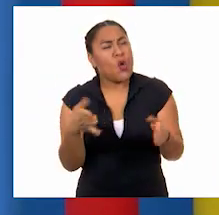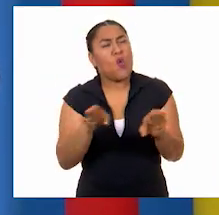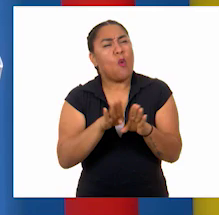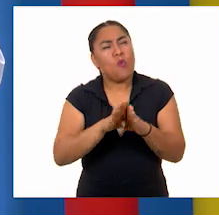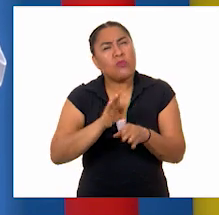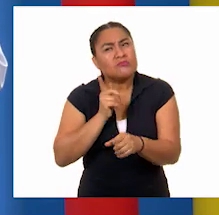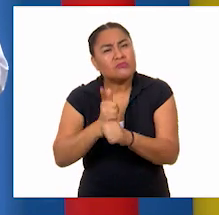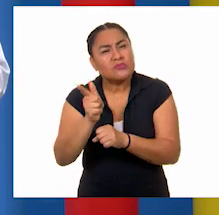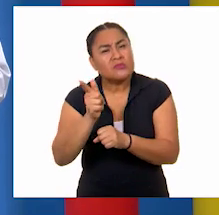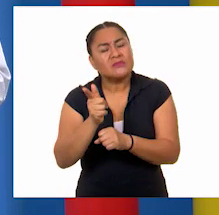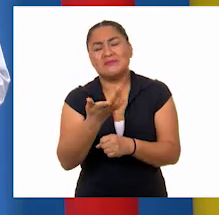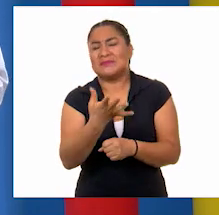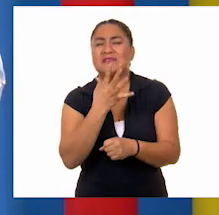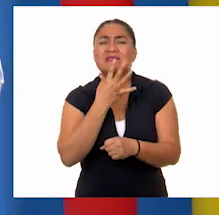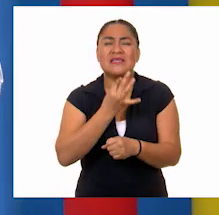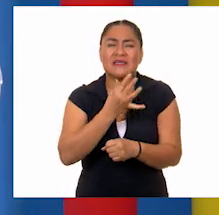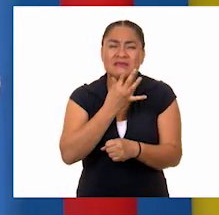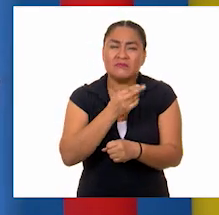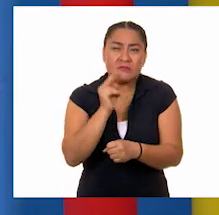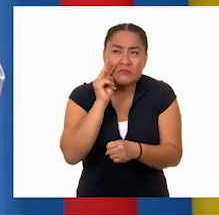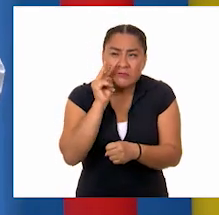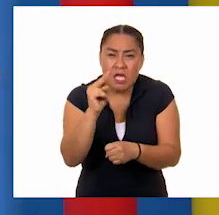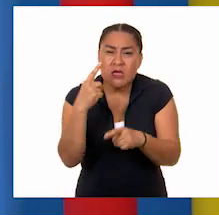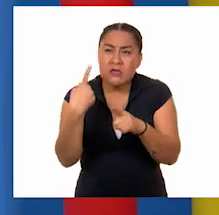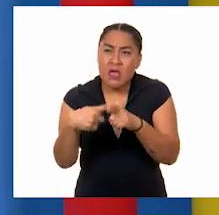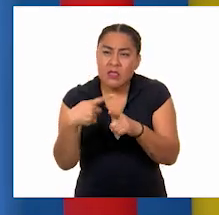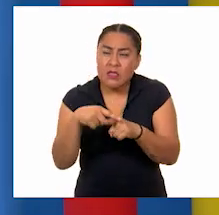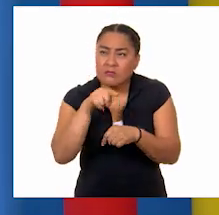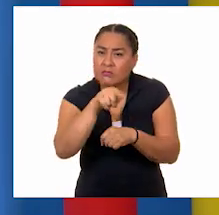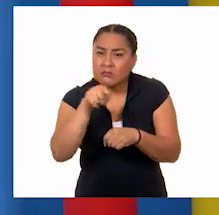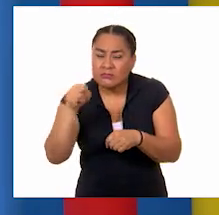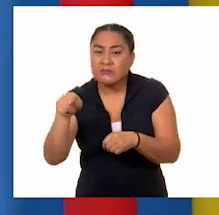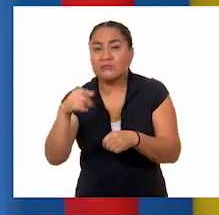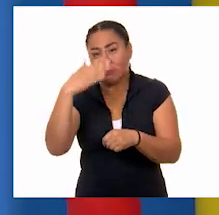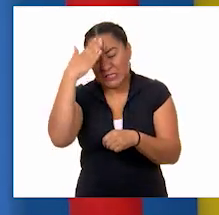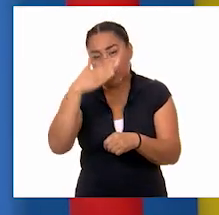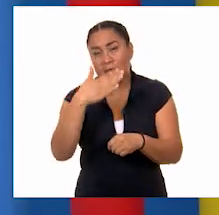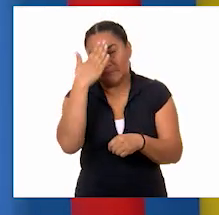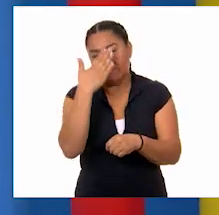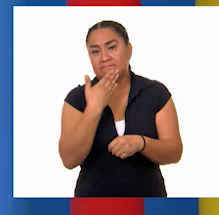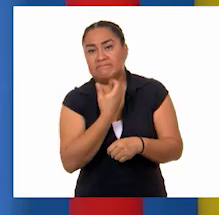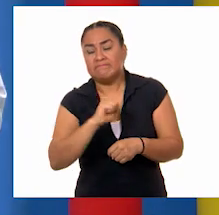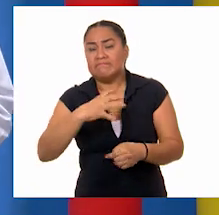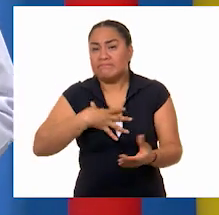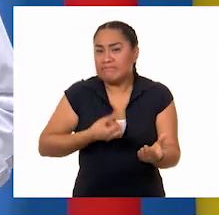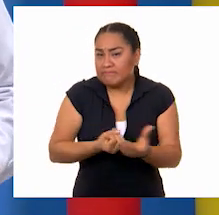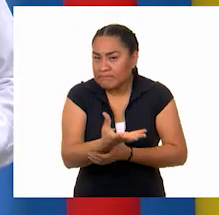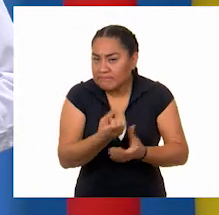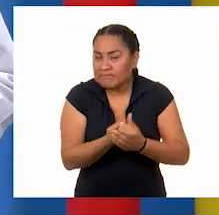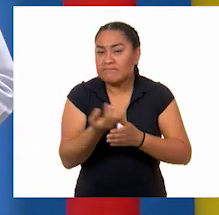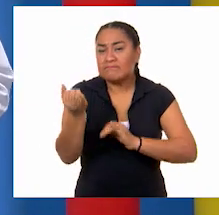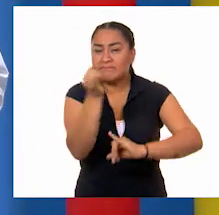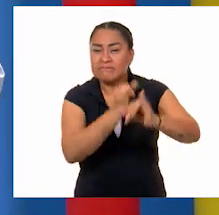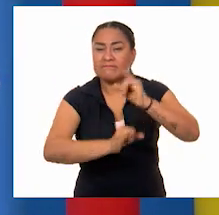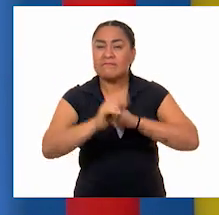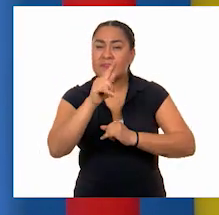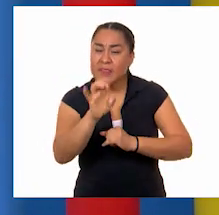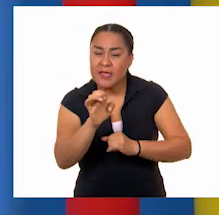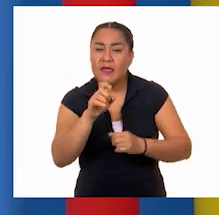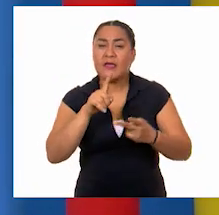sencillo. Basta con saber quiénes son parteras, parteros, hierbateras,